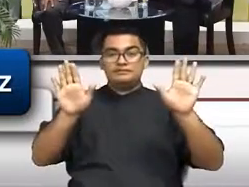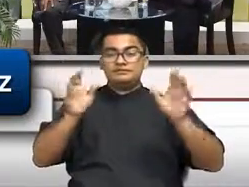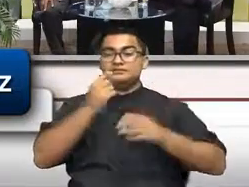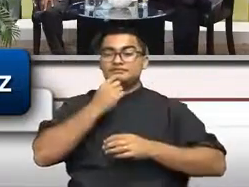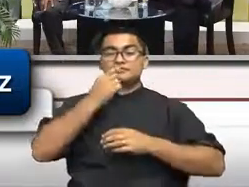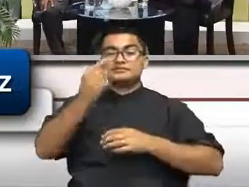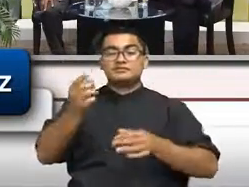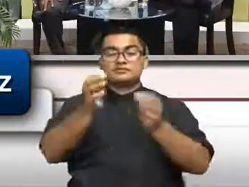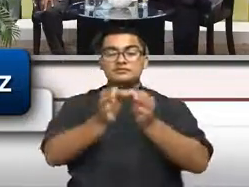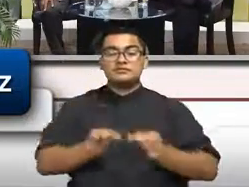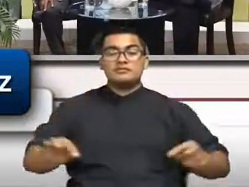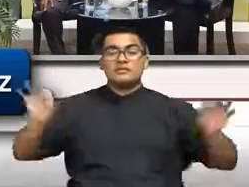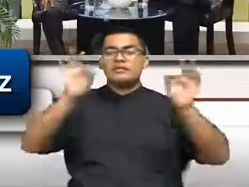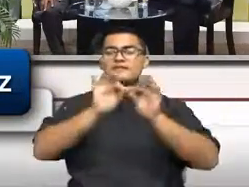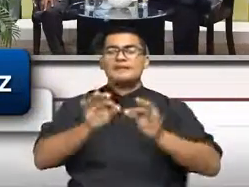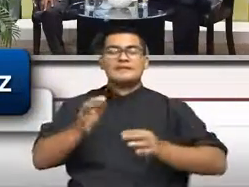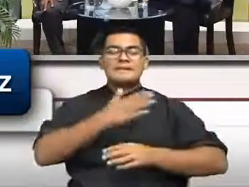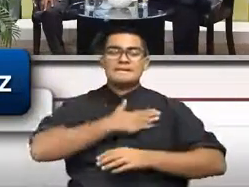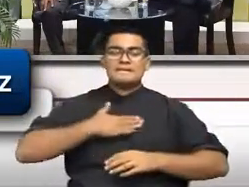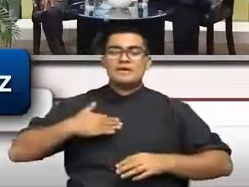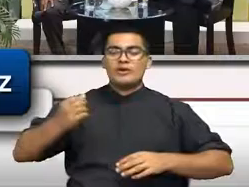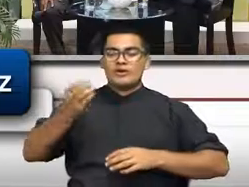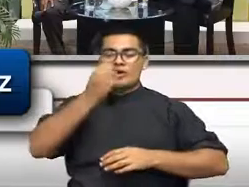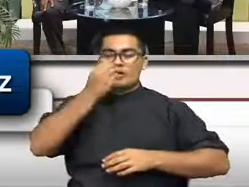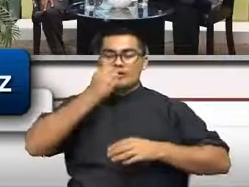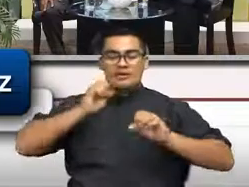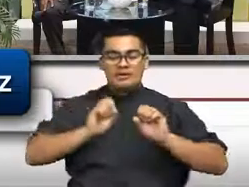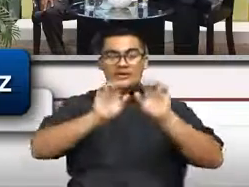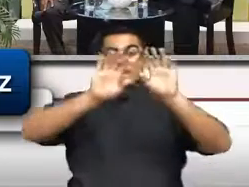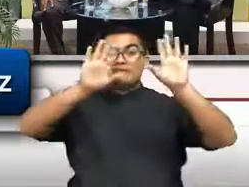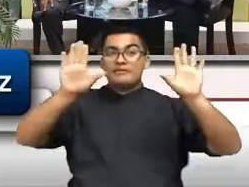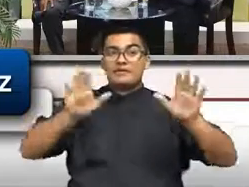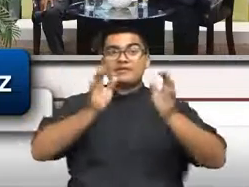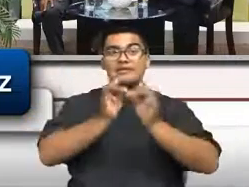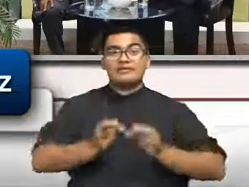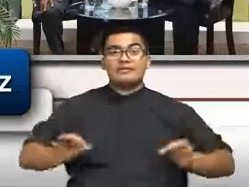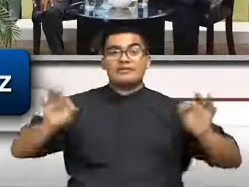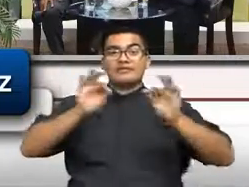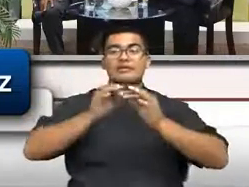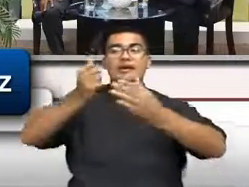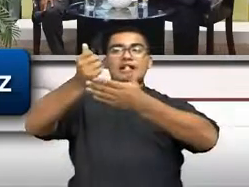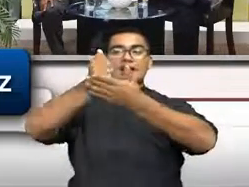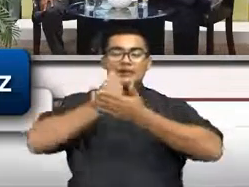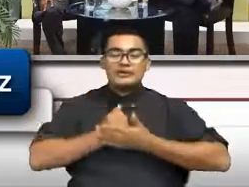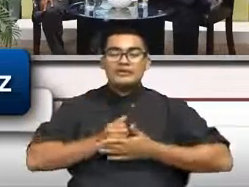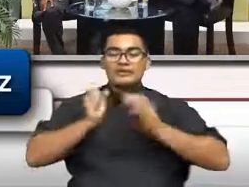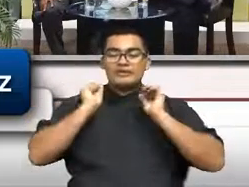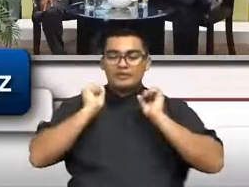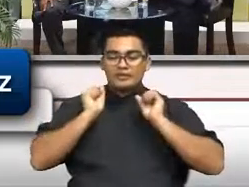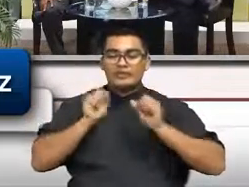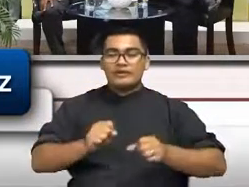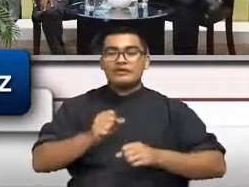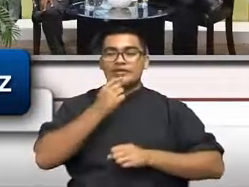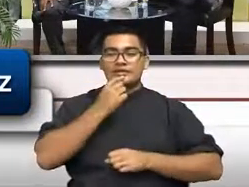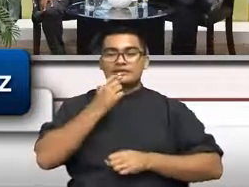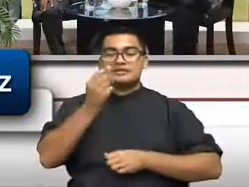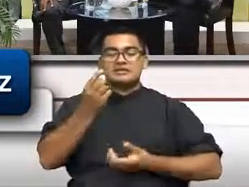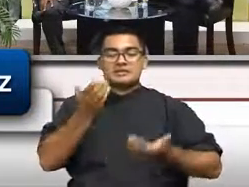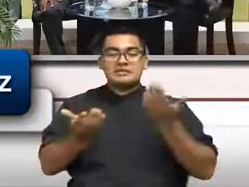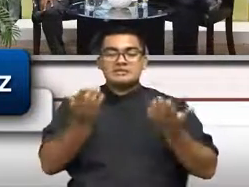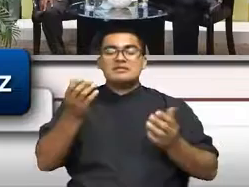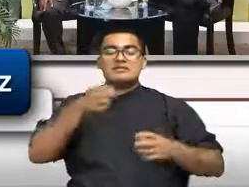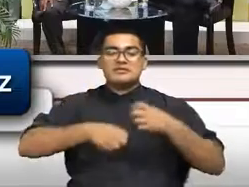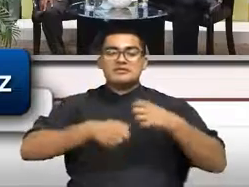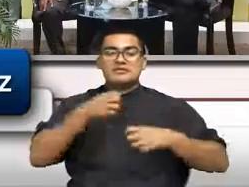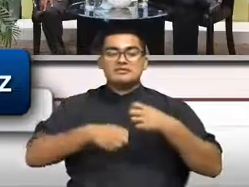mundialmente reconocido como el más importante durante el día. Evidentemente, eso nos ayuda a nosotros a disminuir un poco lo que es la incidencia de este tipo de